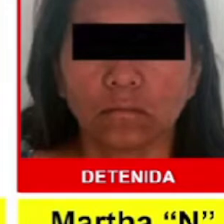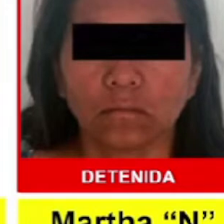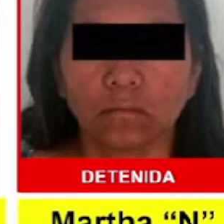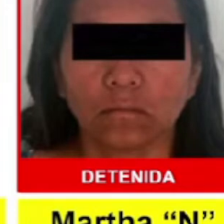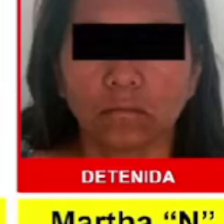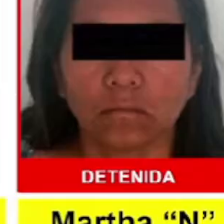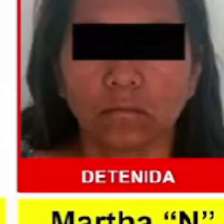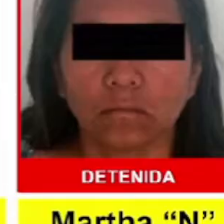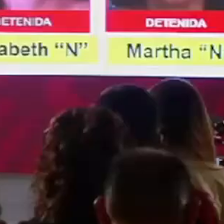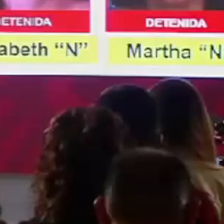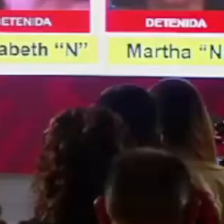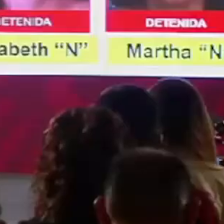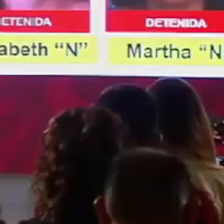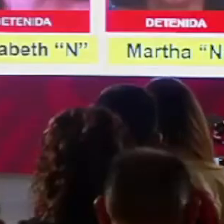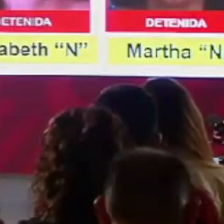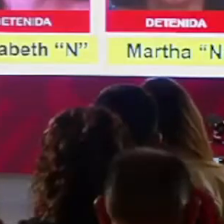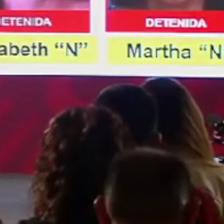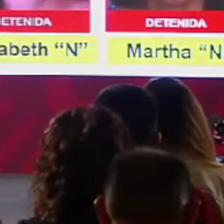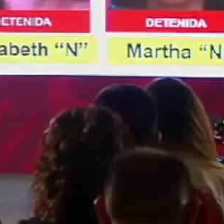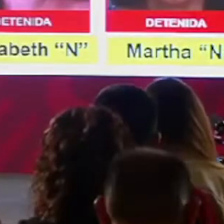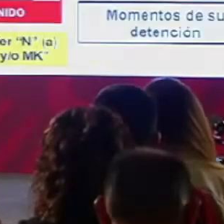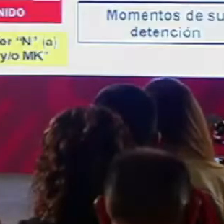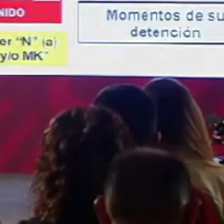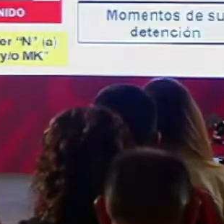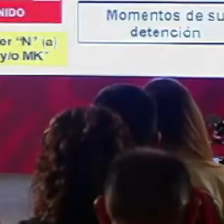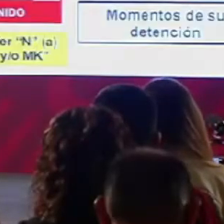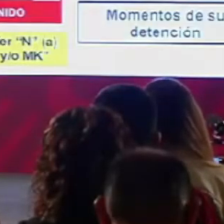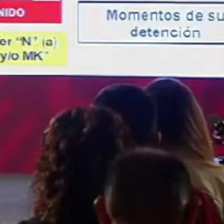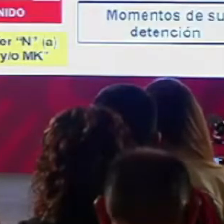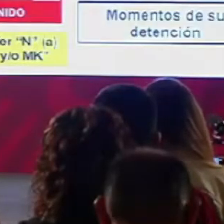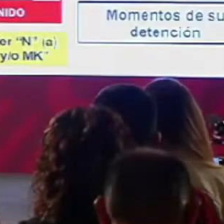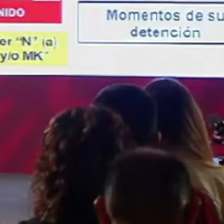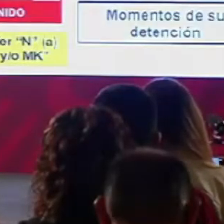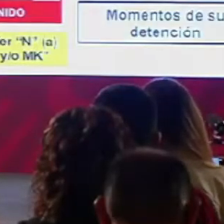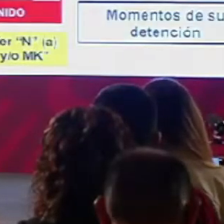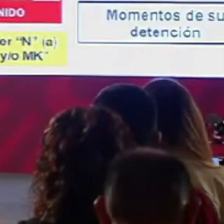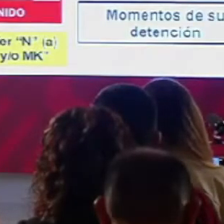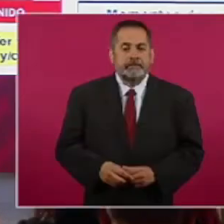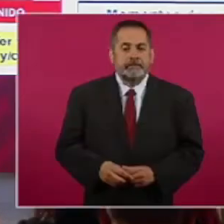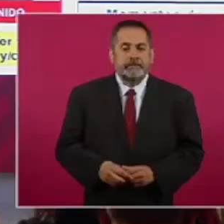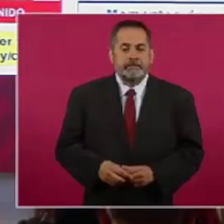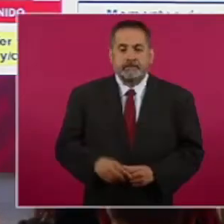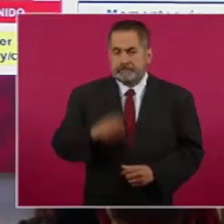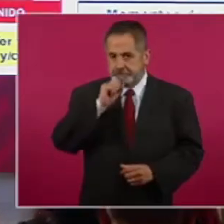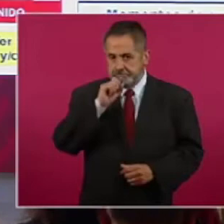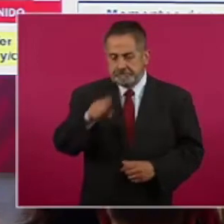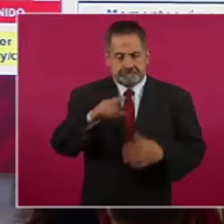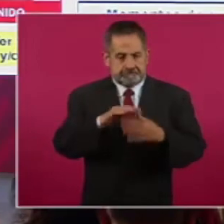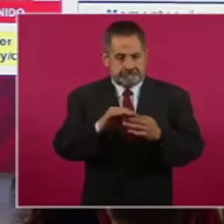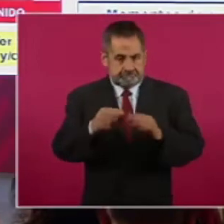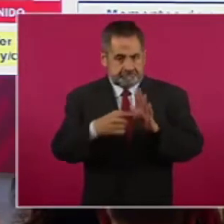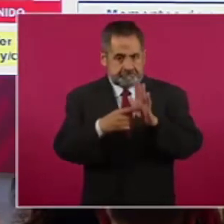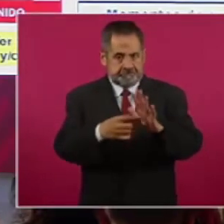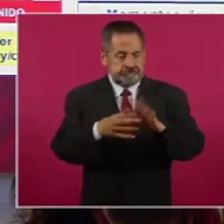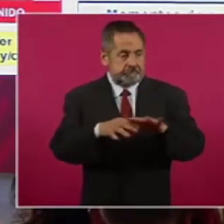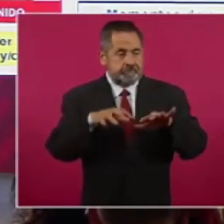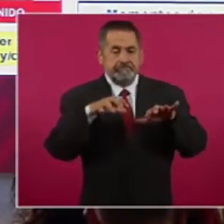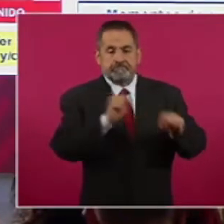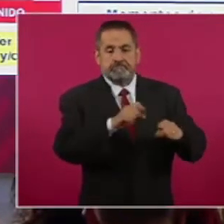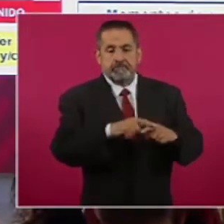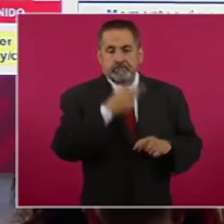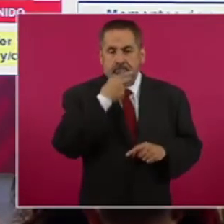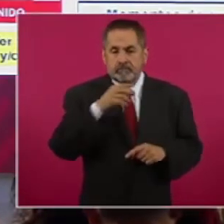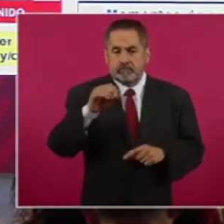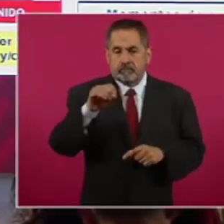están vinculados a proceso penal. Siguiente. También damos cuenta de la detención de Óscar